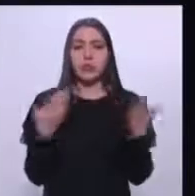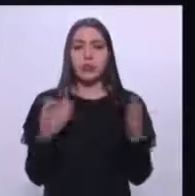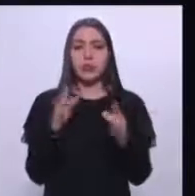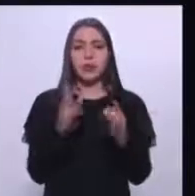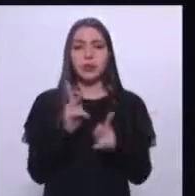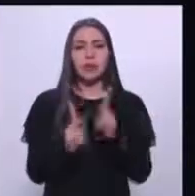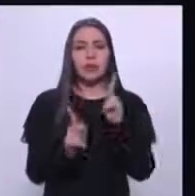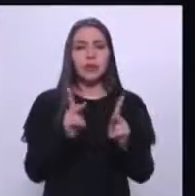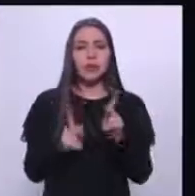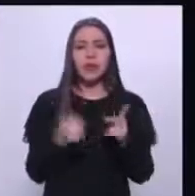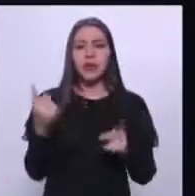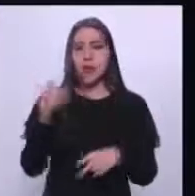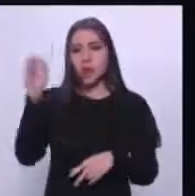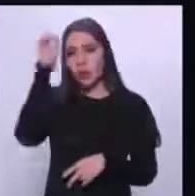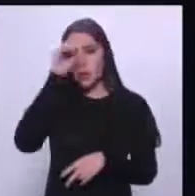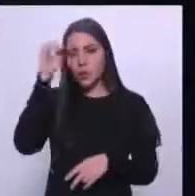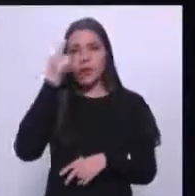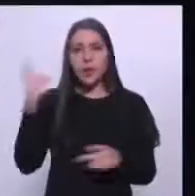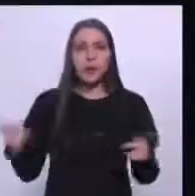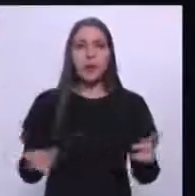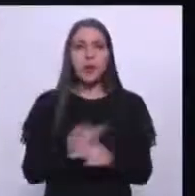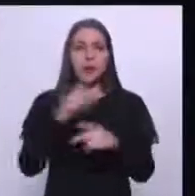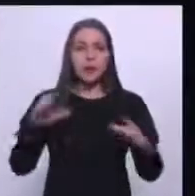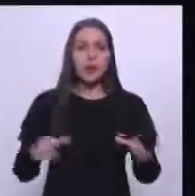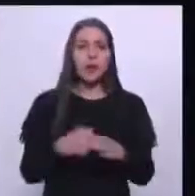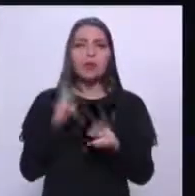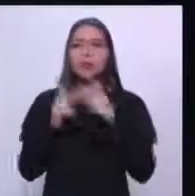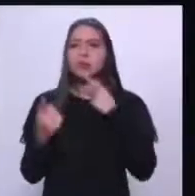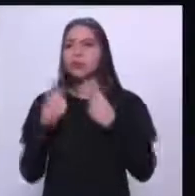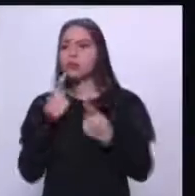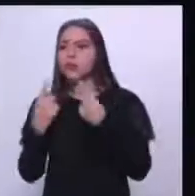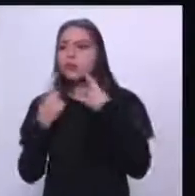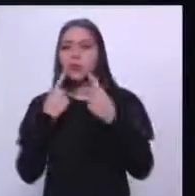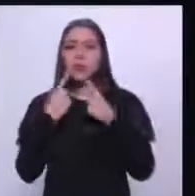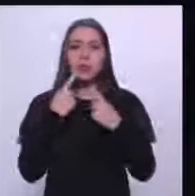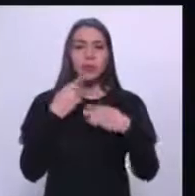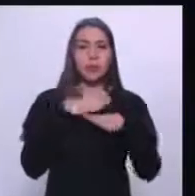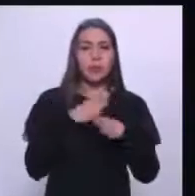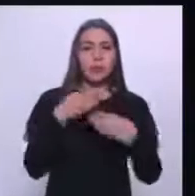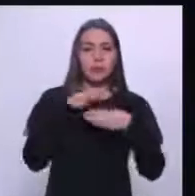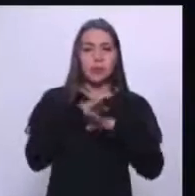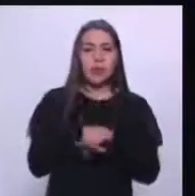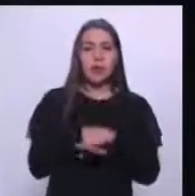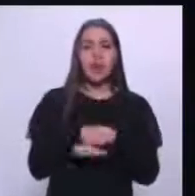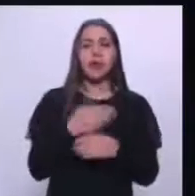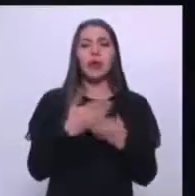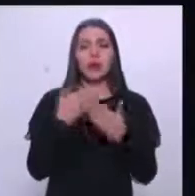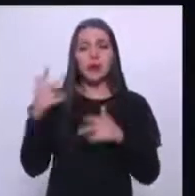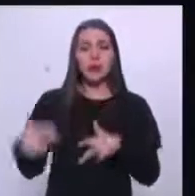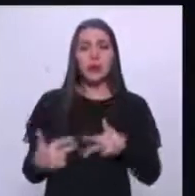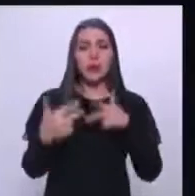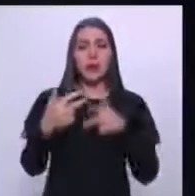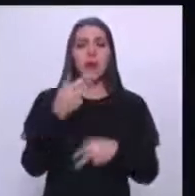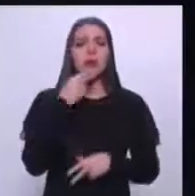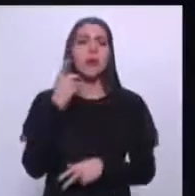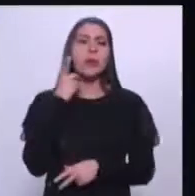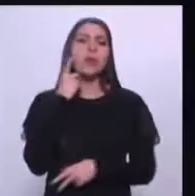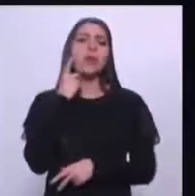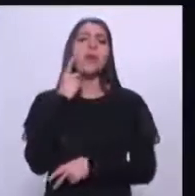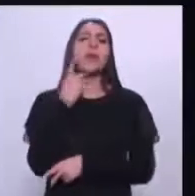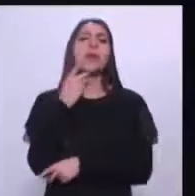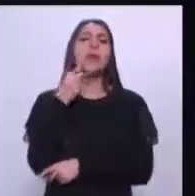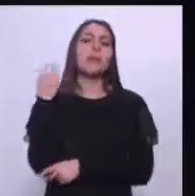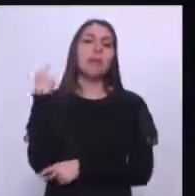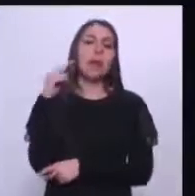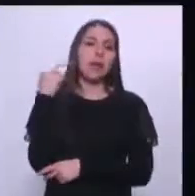poco de las conclusiones de este Parlamento abierto que fue celebrado y lo que sigue en este tema, nos acompaña vía Zoom el diputado federal por